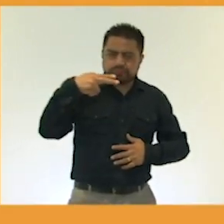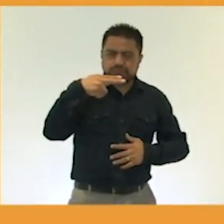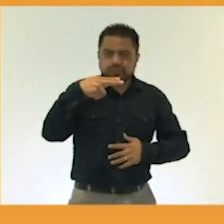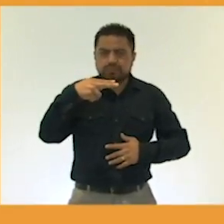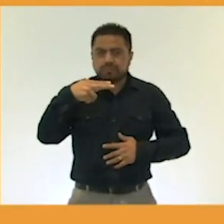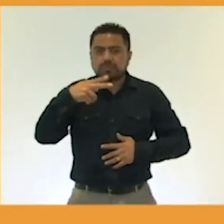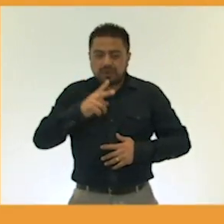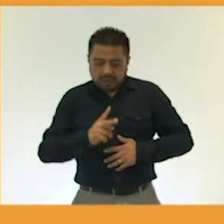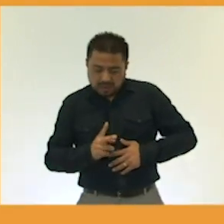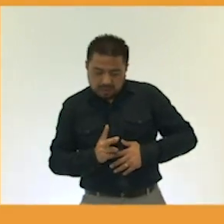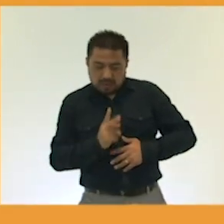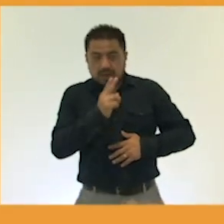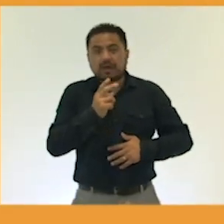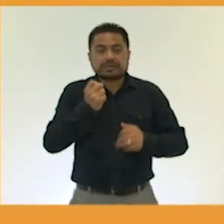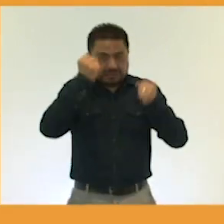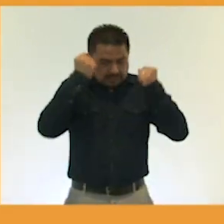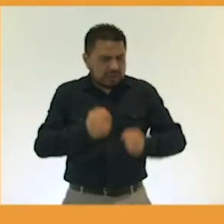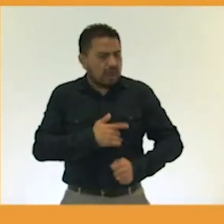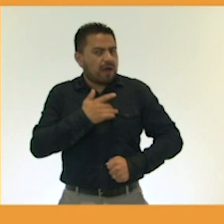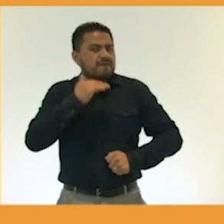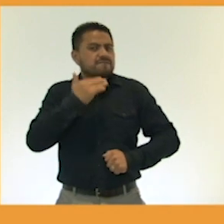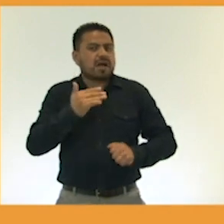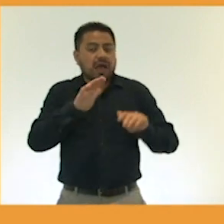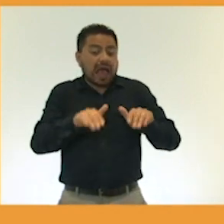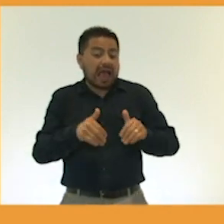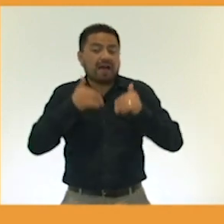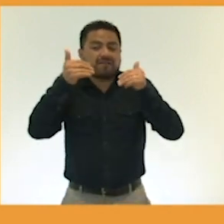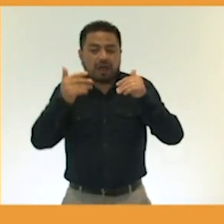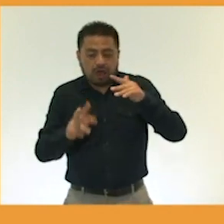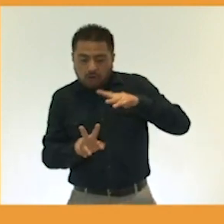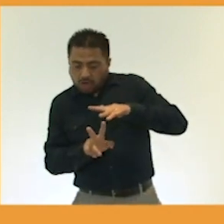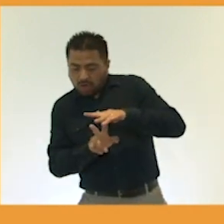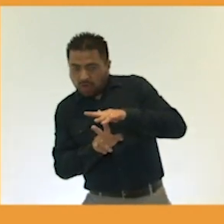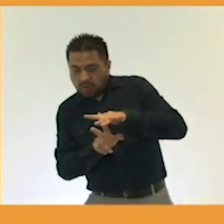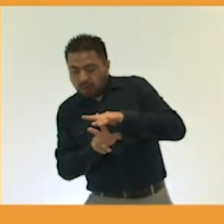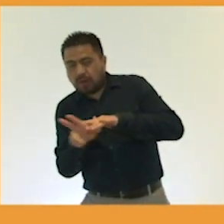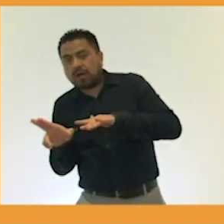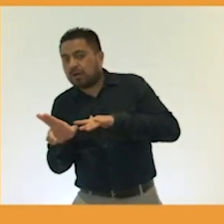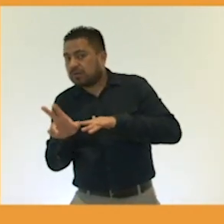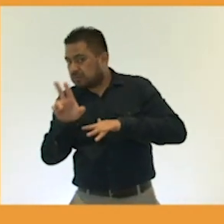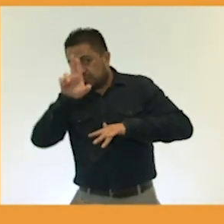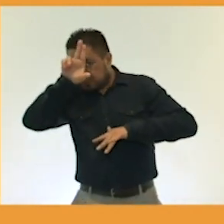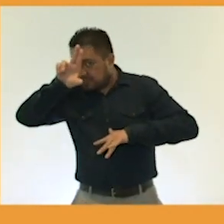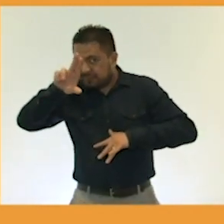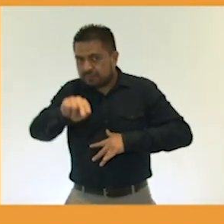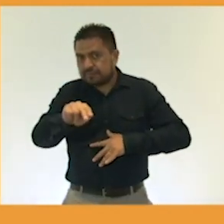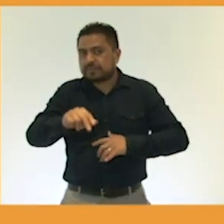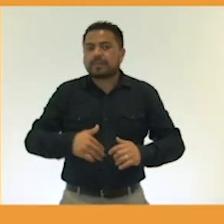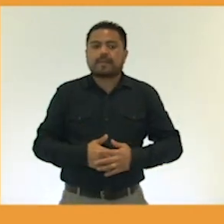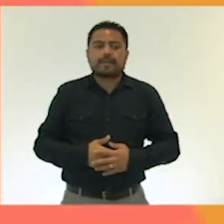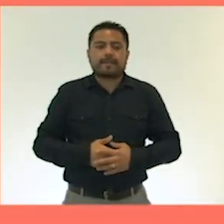marcaste. Asegúrate de cortar por fuera de la playera. No introduzcas las tijeras en ella.